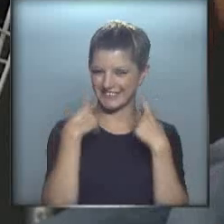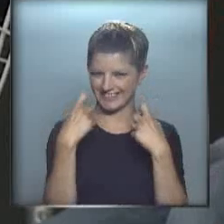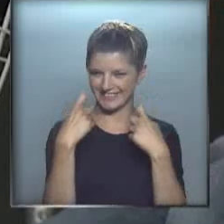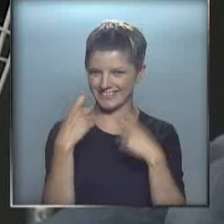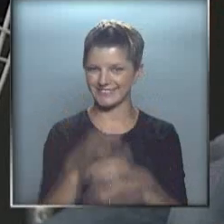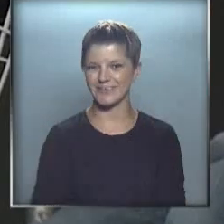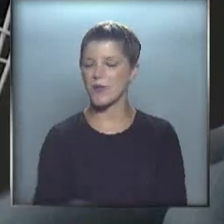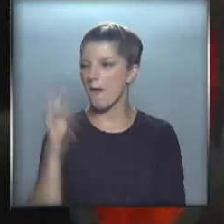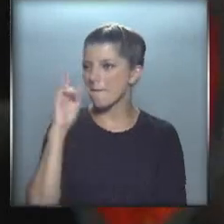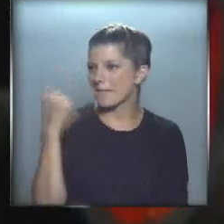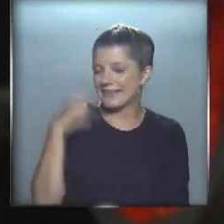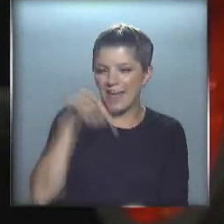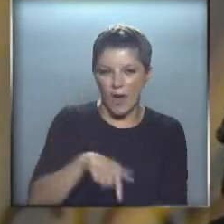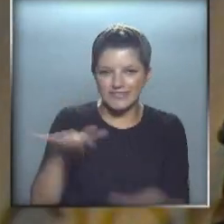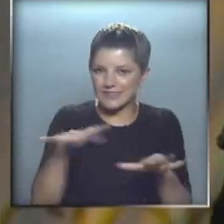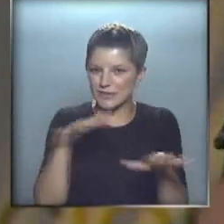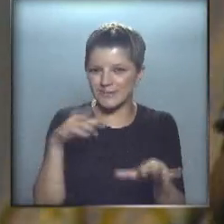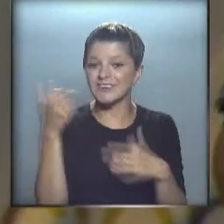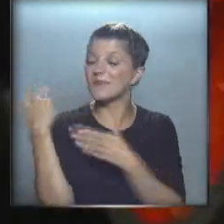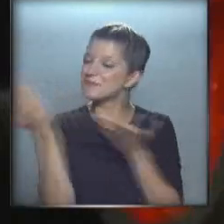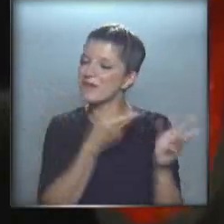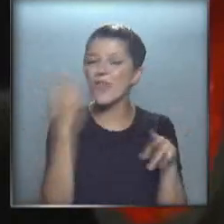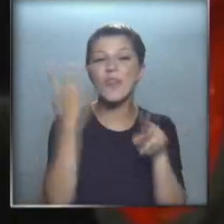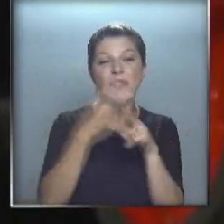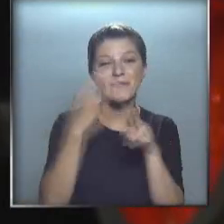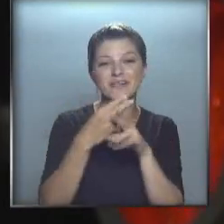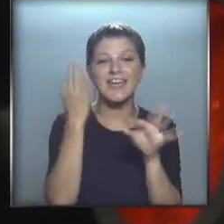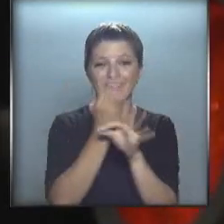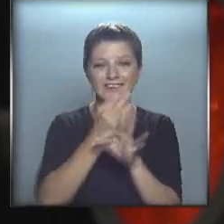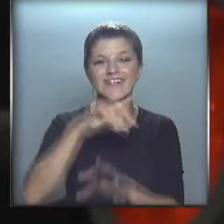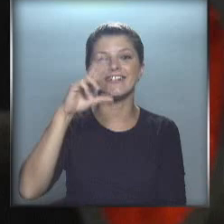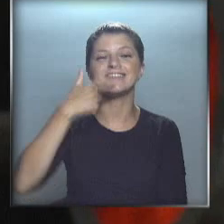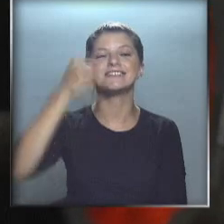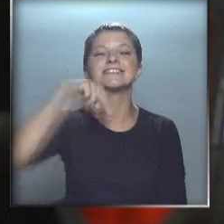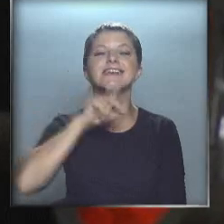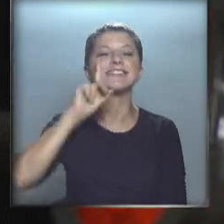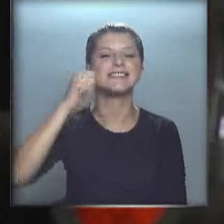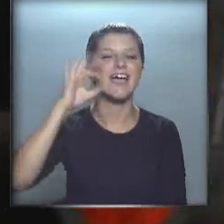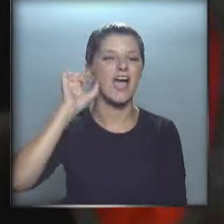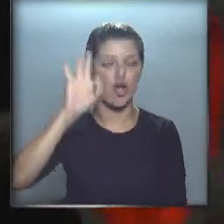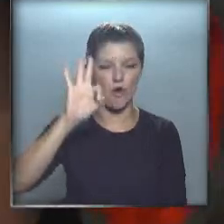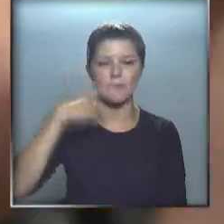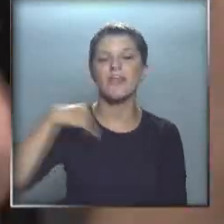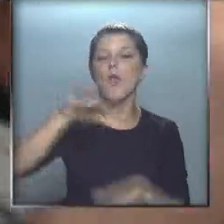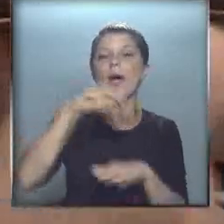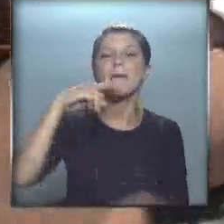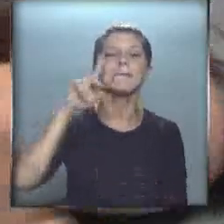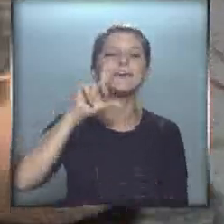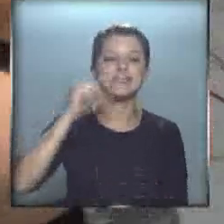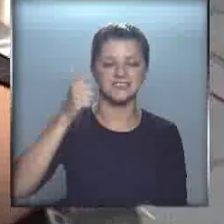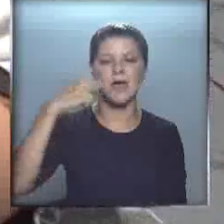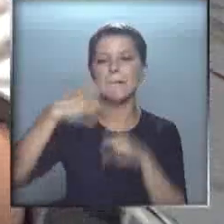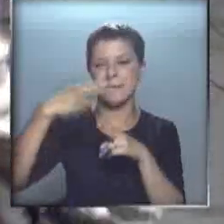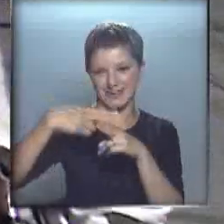Nunca pensé que iba a estar en este momento. Su nombre y colegio. Santiago Raimundo, Santa Rita, Villa del Parque. Muy bien, fuerte el aplauso para